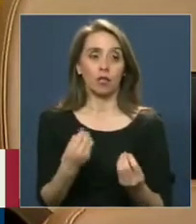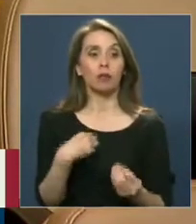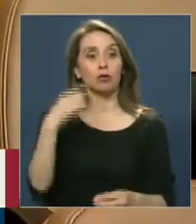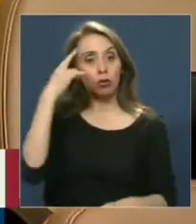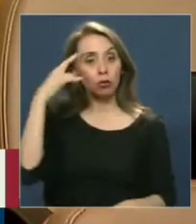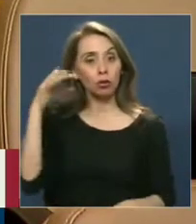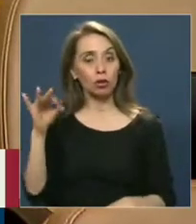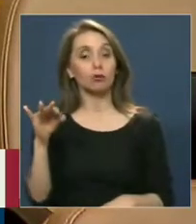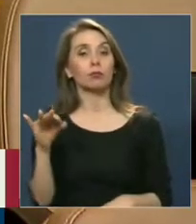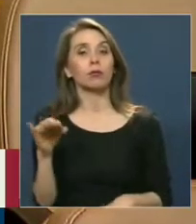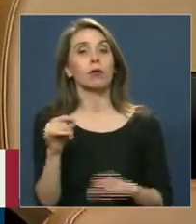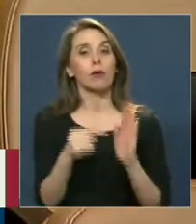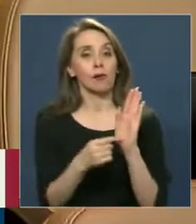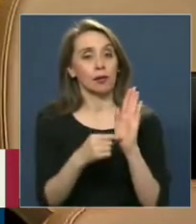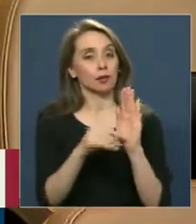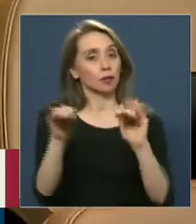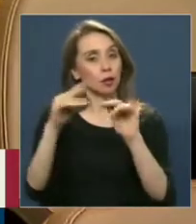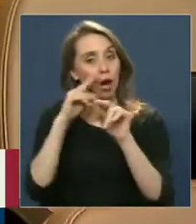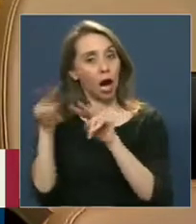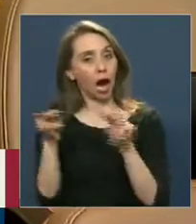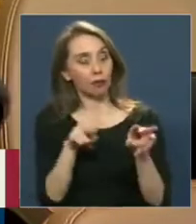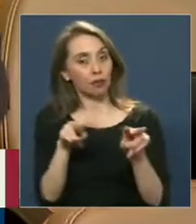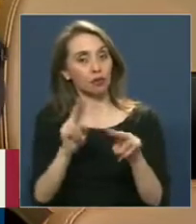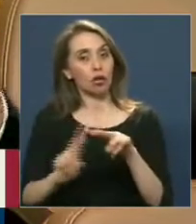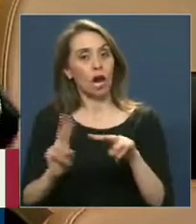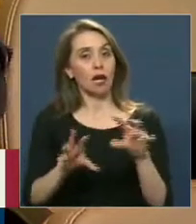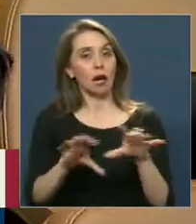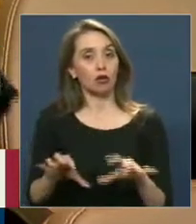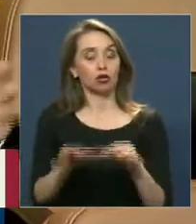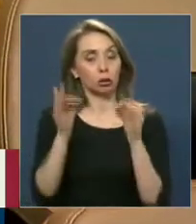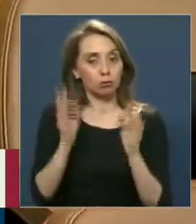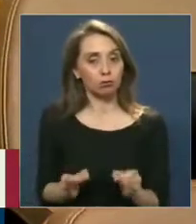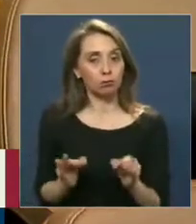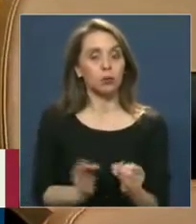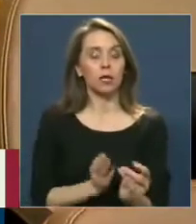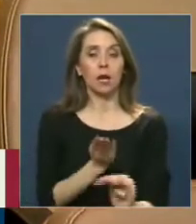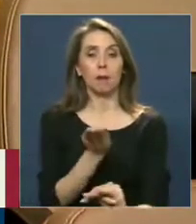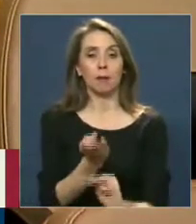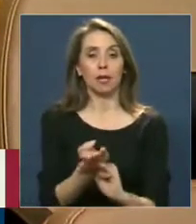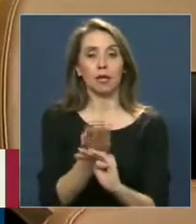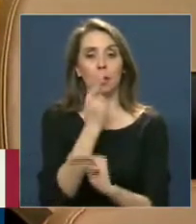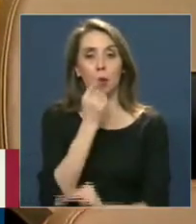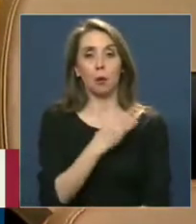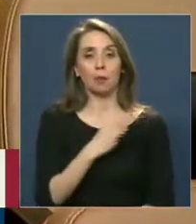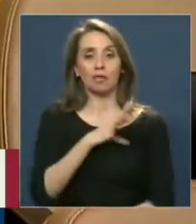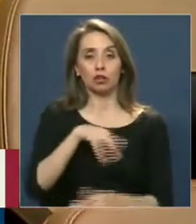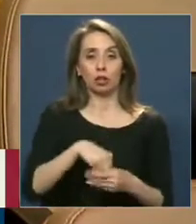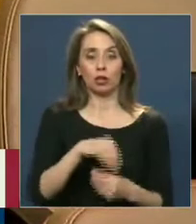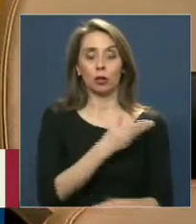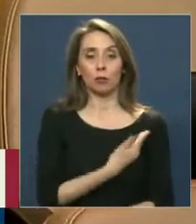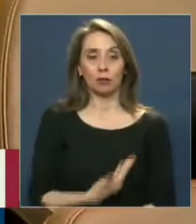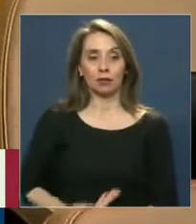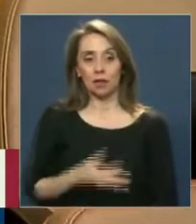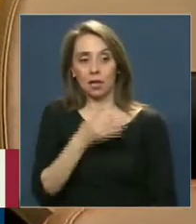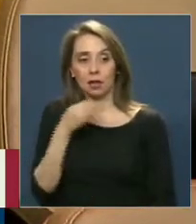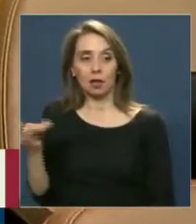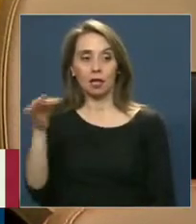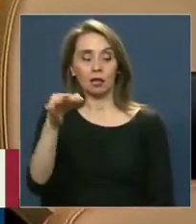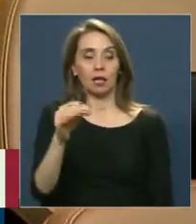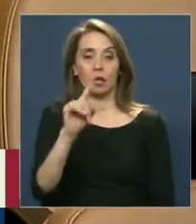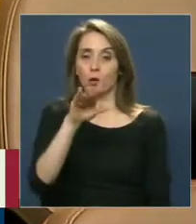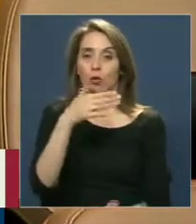que esto es un llamado de atención para que hagamos las cosas que corresponden, y quiero pedirle al ministro de Interior y al presidente por su intermedio a